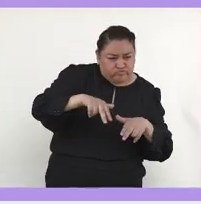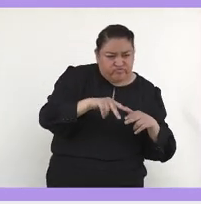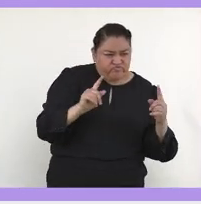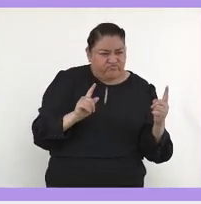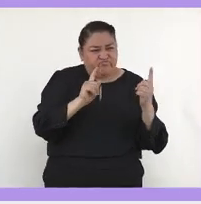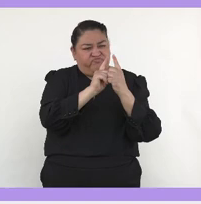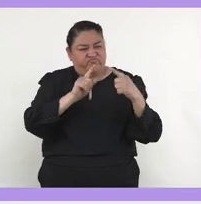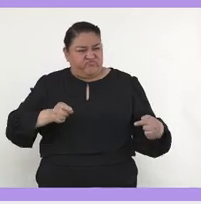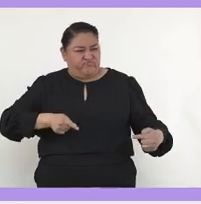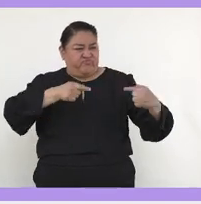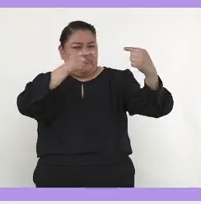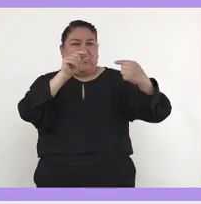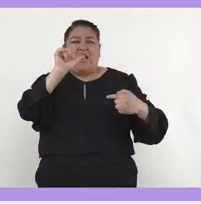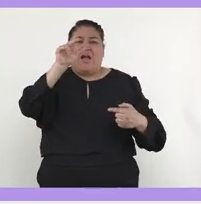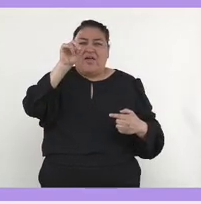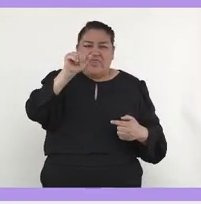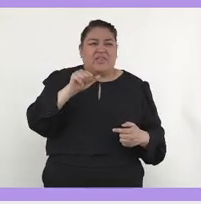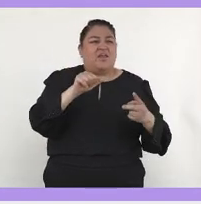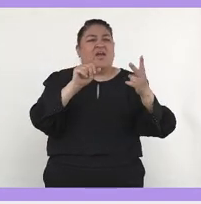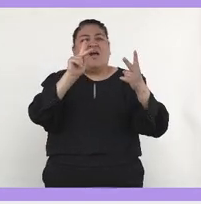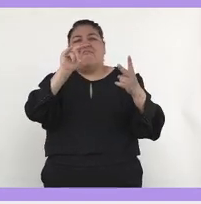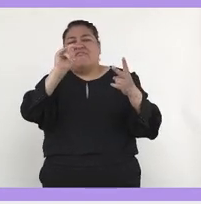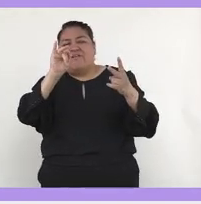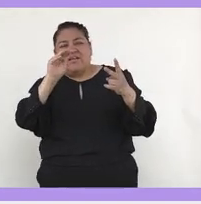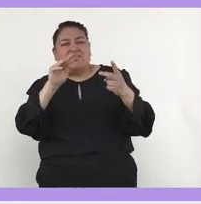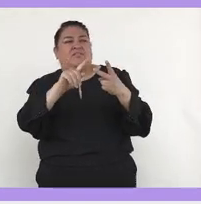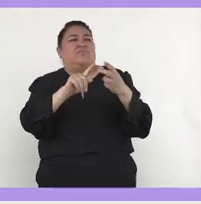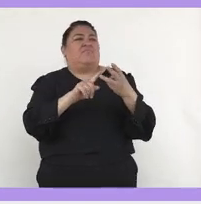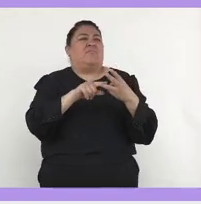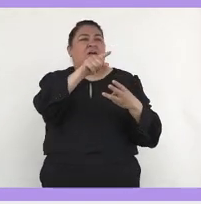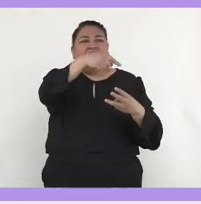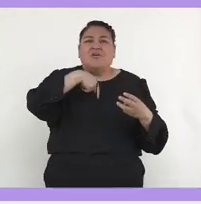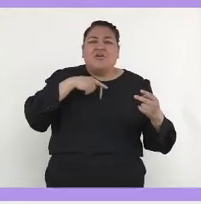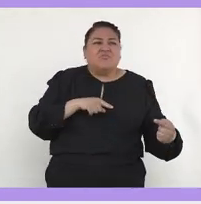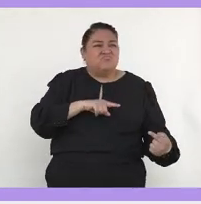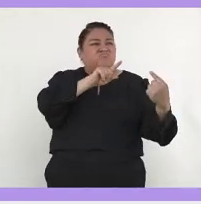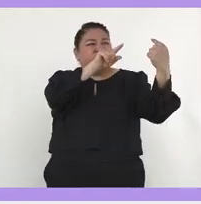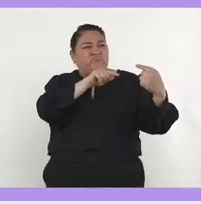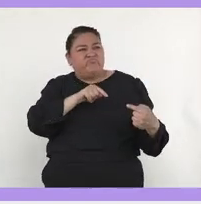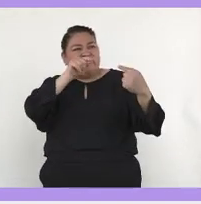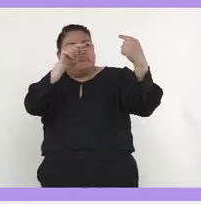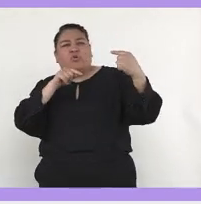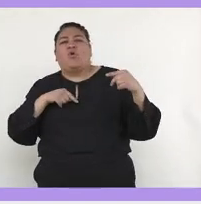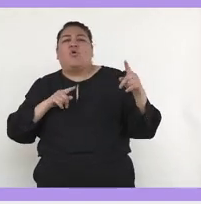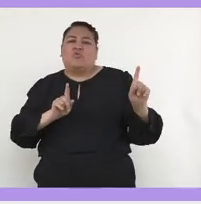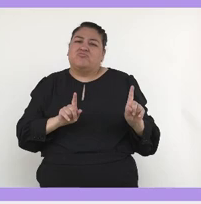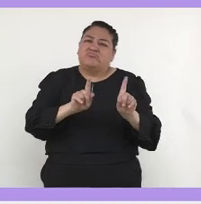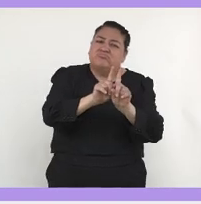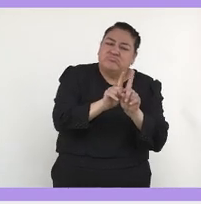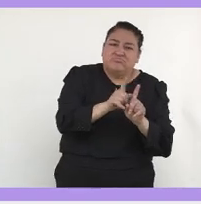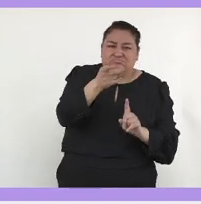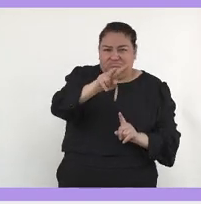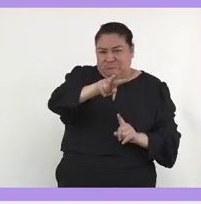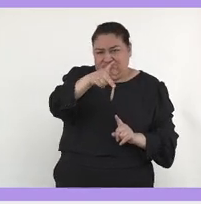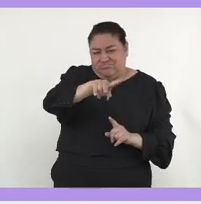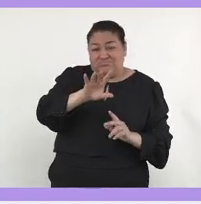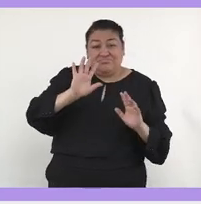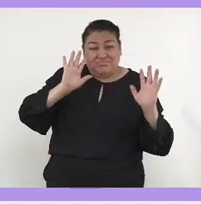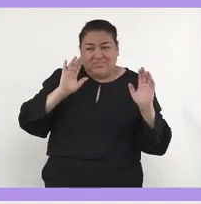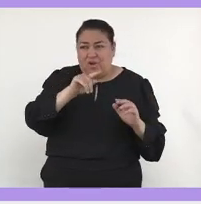y contra Andrea lo mismo Fátima hay muchas otras que están que están aquí presentes y seguro que también Nos estarán escuchando entonces